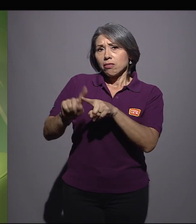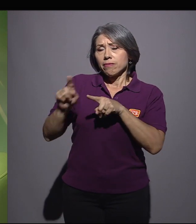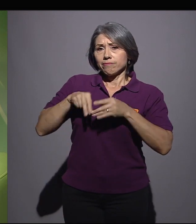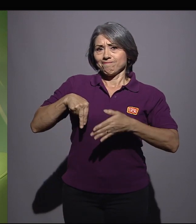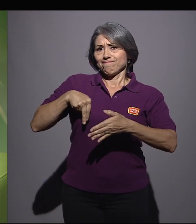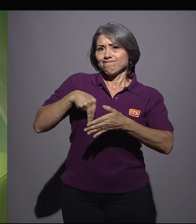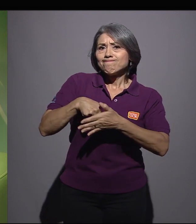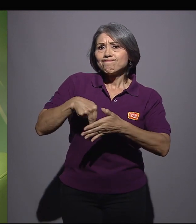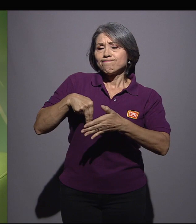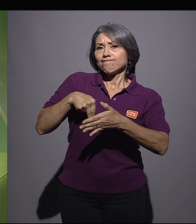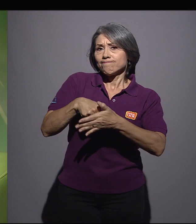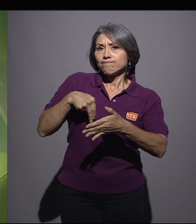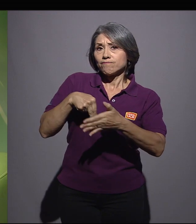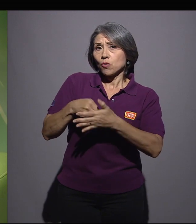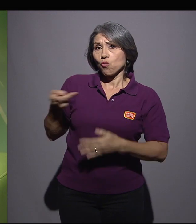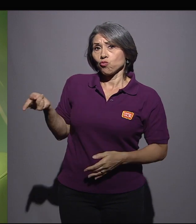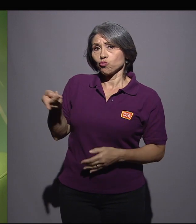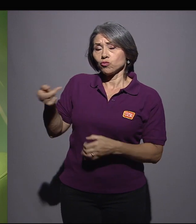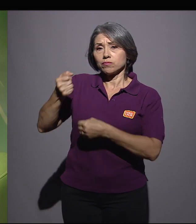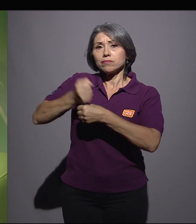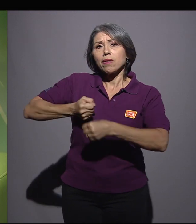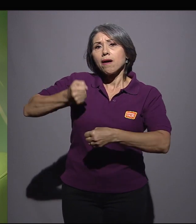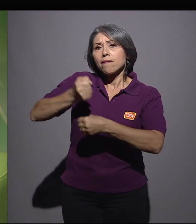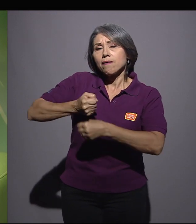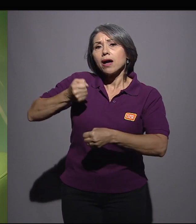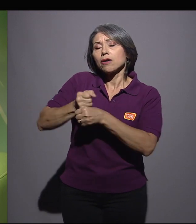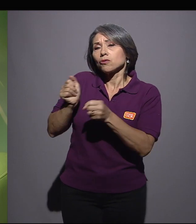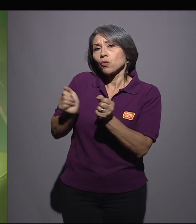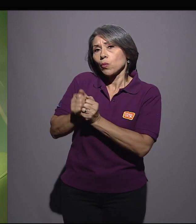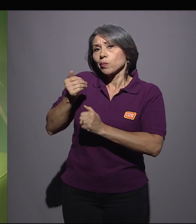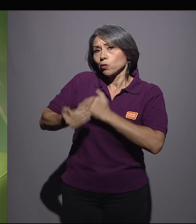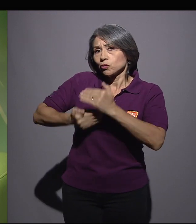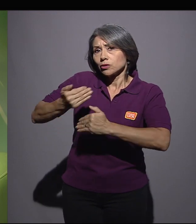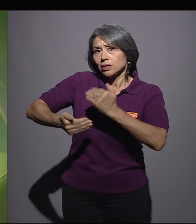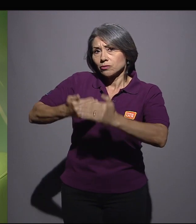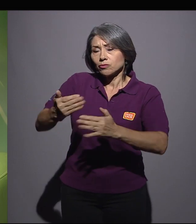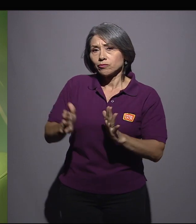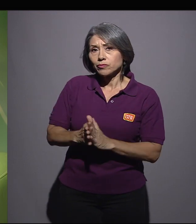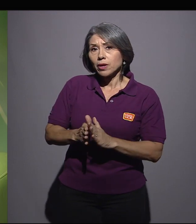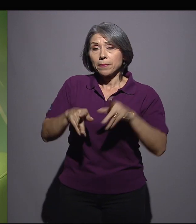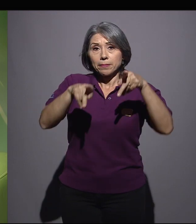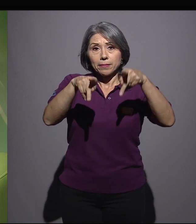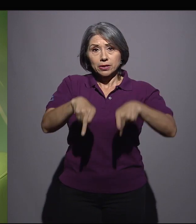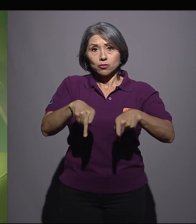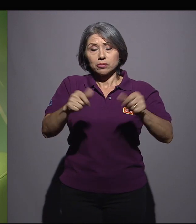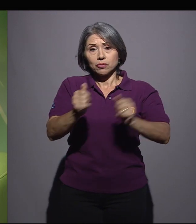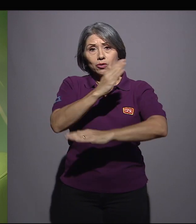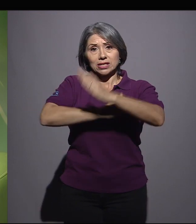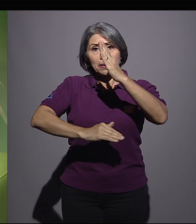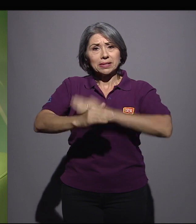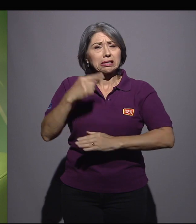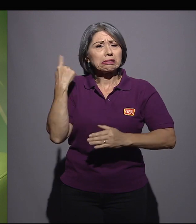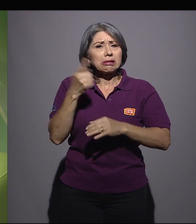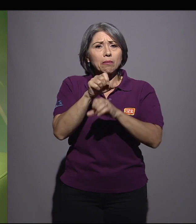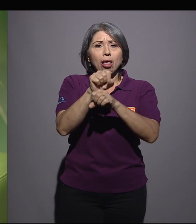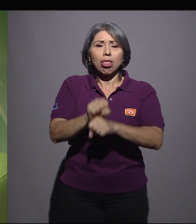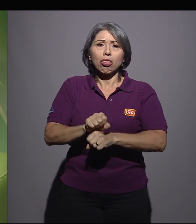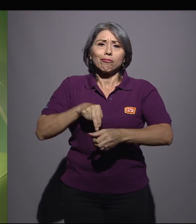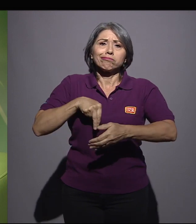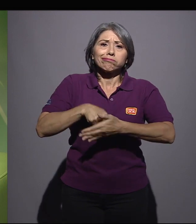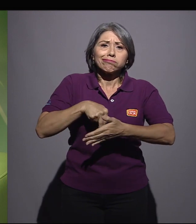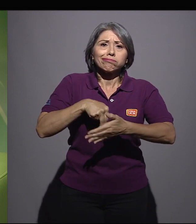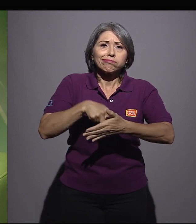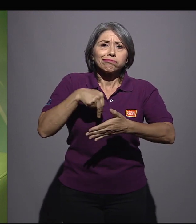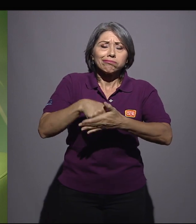ustedes que trabajan justamente en estos procesos, las personas con discapacidad suelen enfrentar barreras adicionales para poder llegar